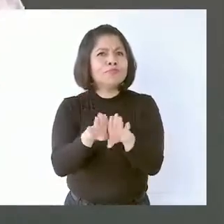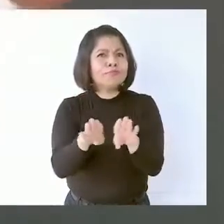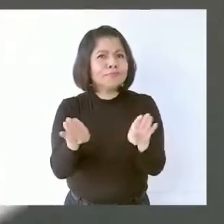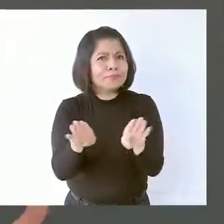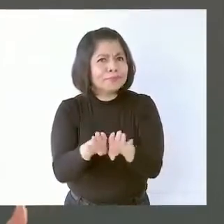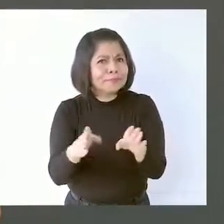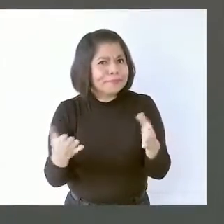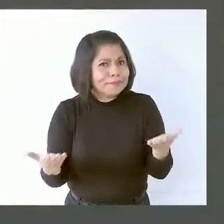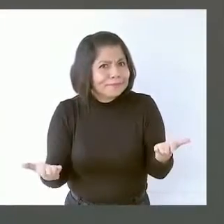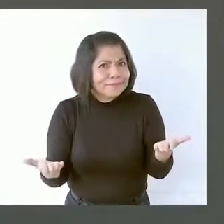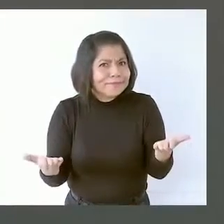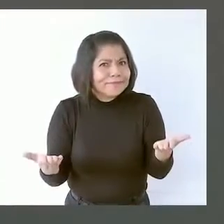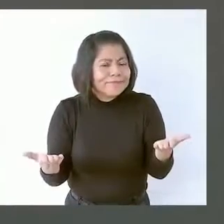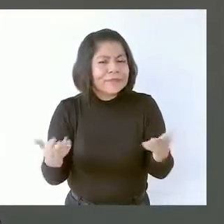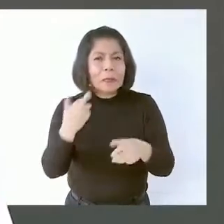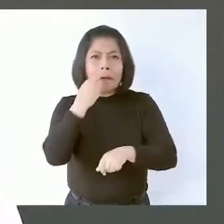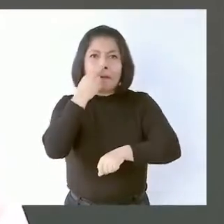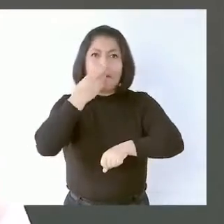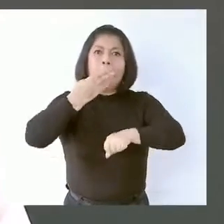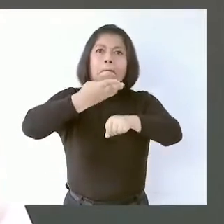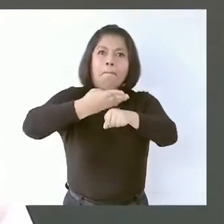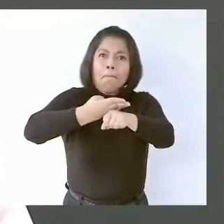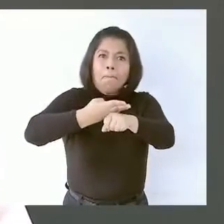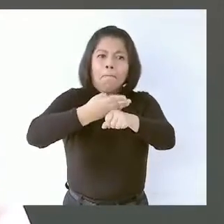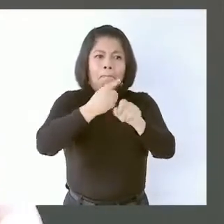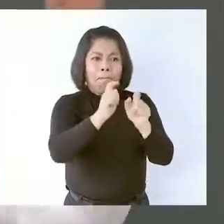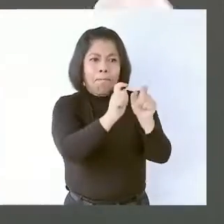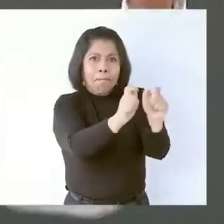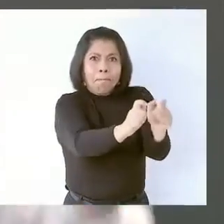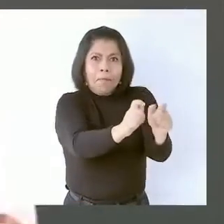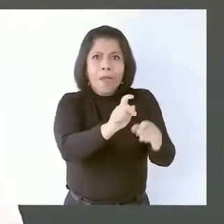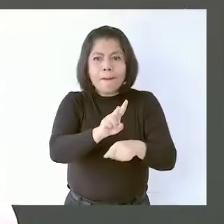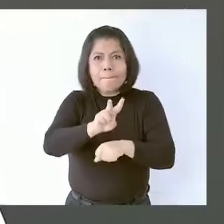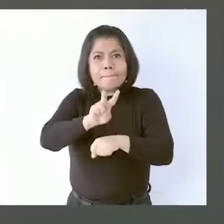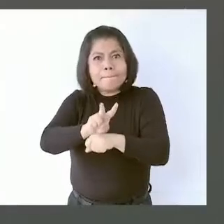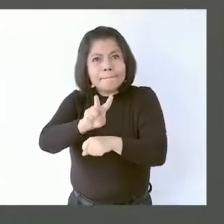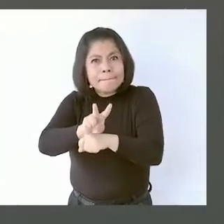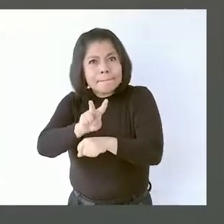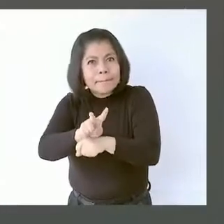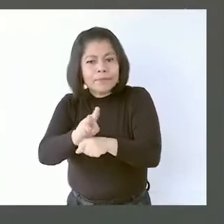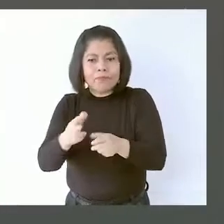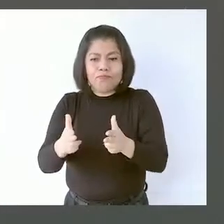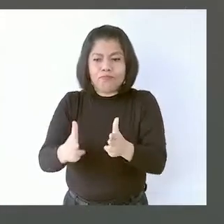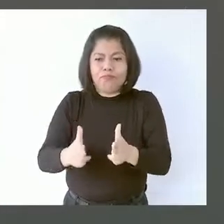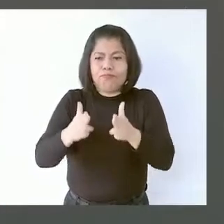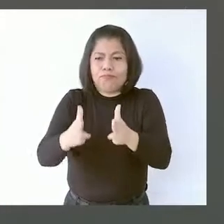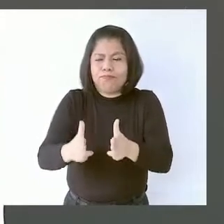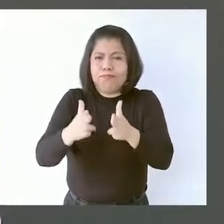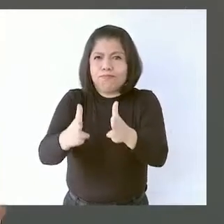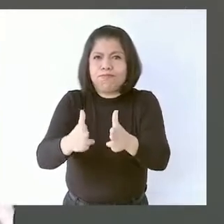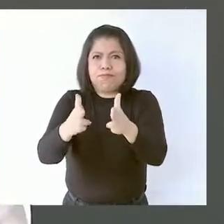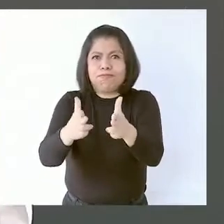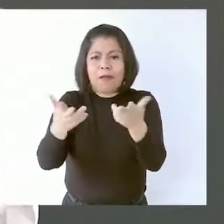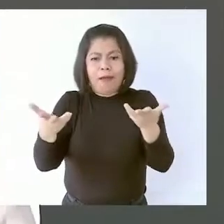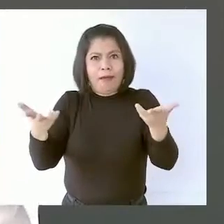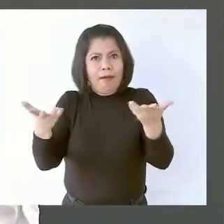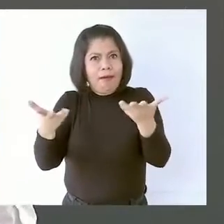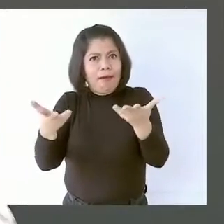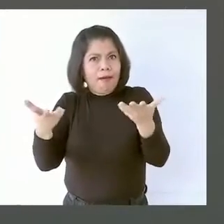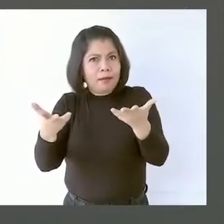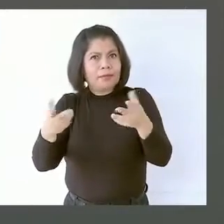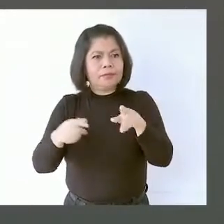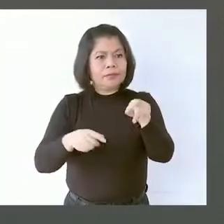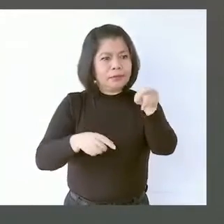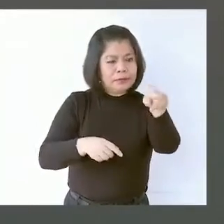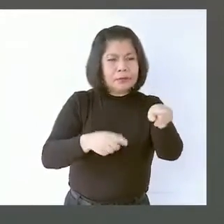¿quién va a operar el tren? Que tenemos que cuidar, que tenga una muy buena